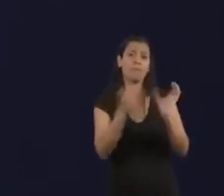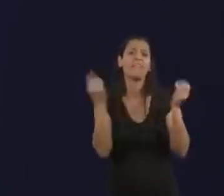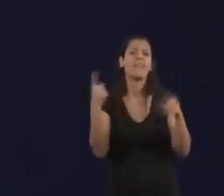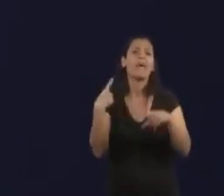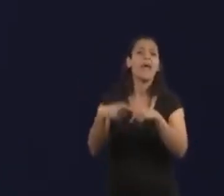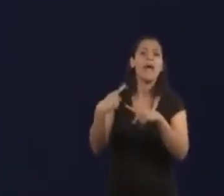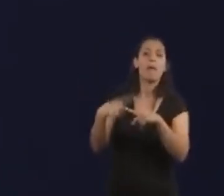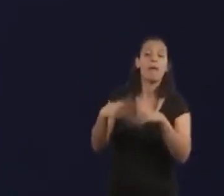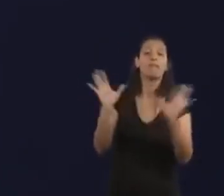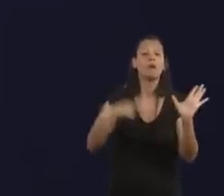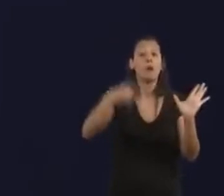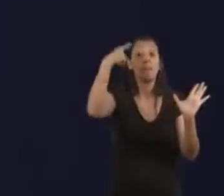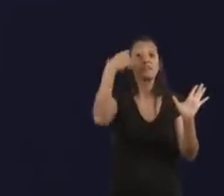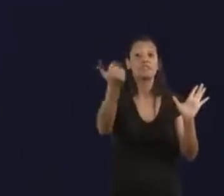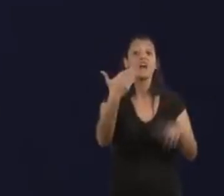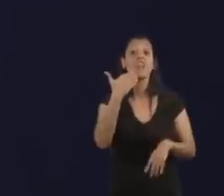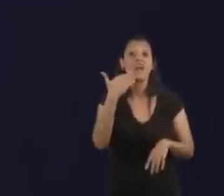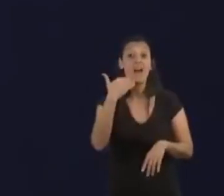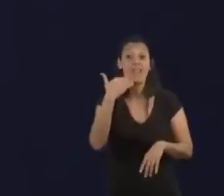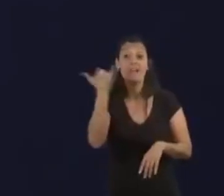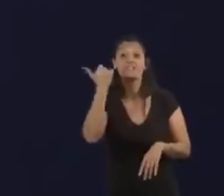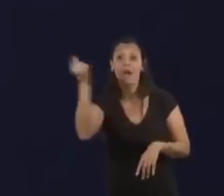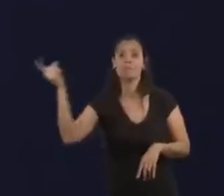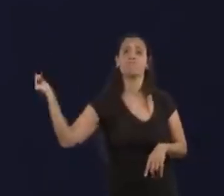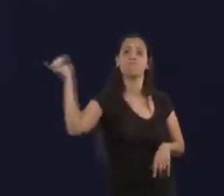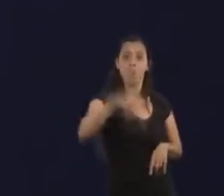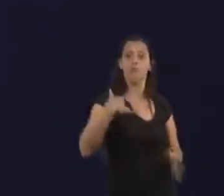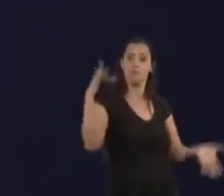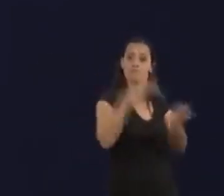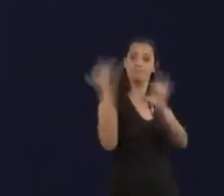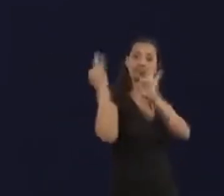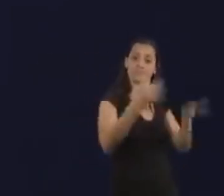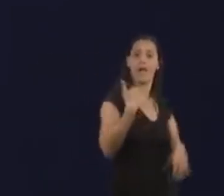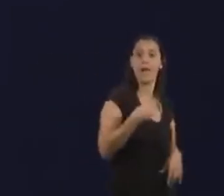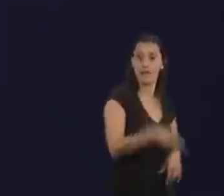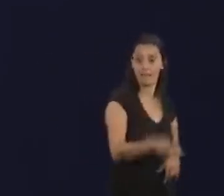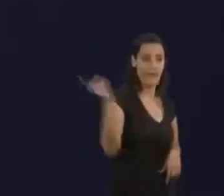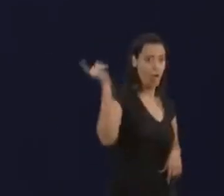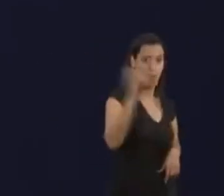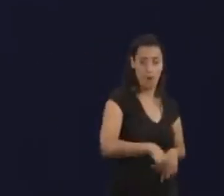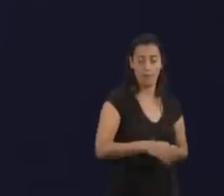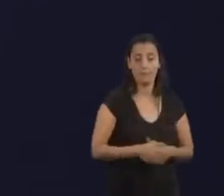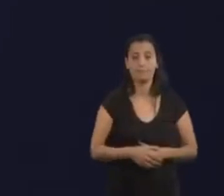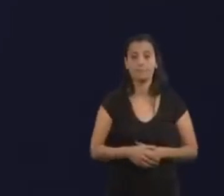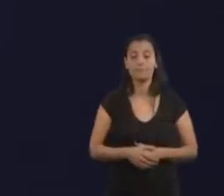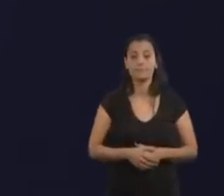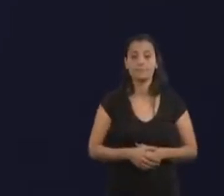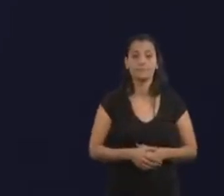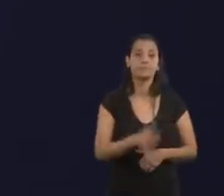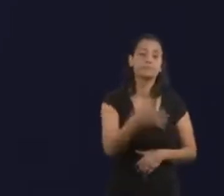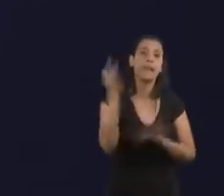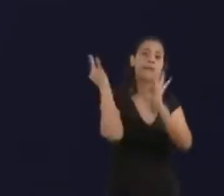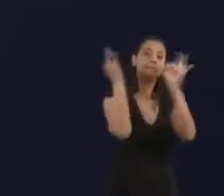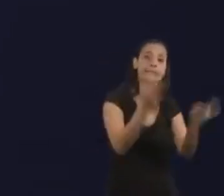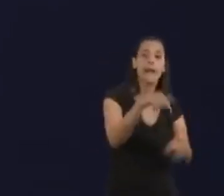entendemos que 18 horas estaremos regresando a la República Argentina eh arribando en torno a